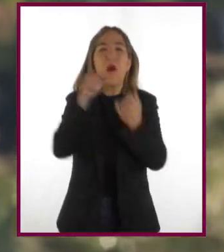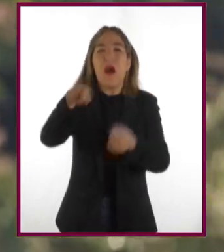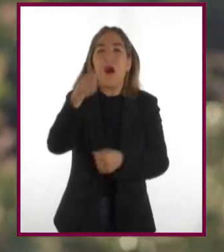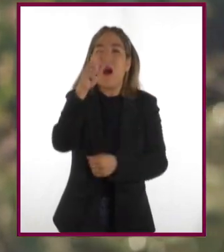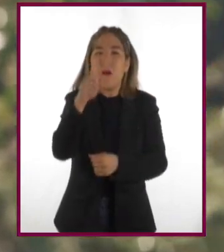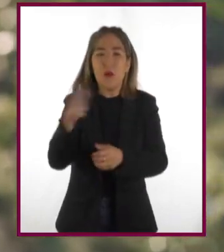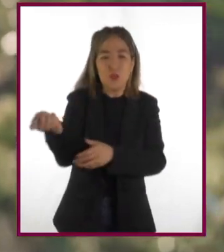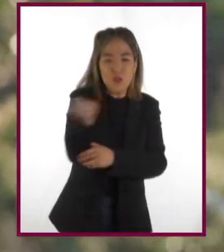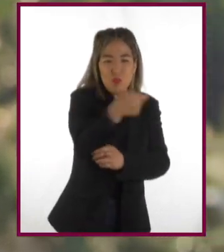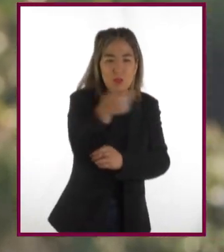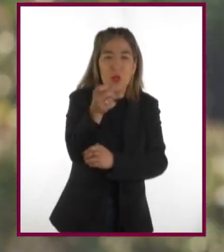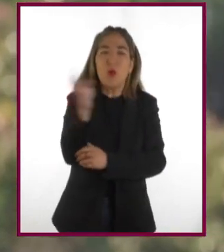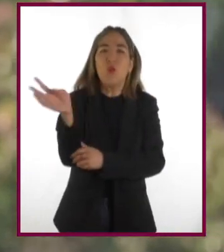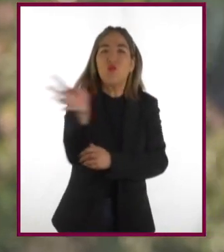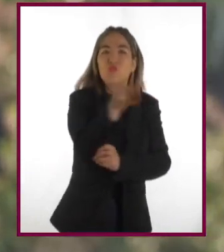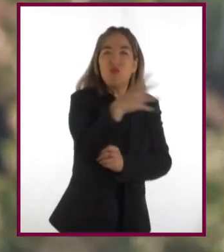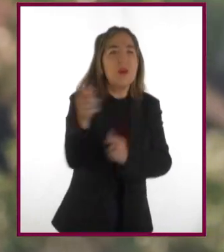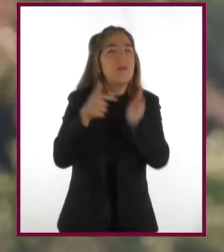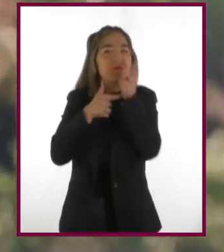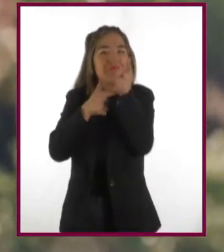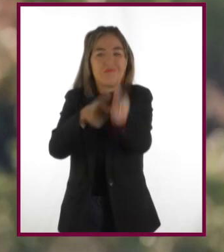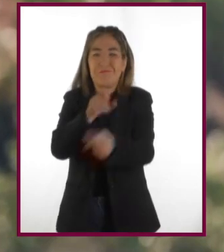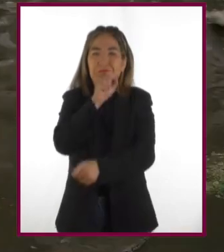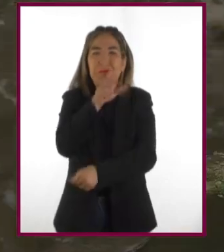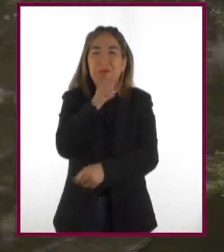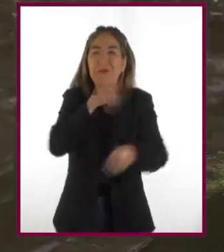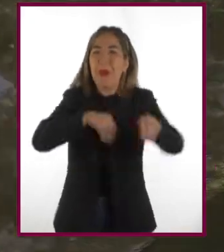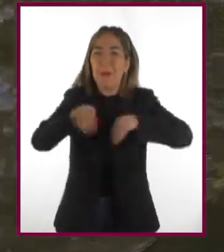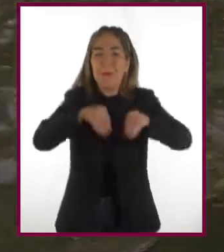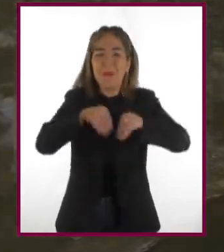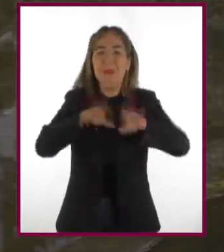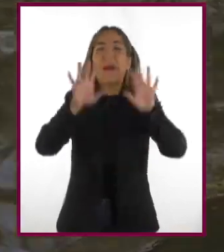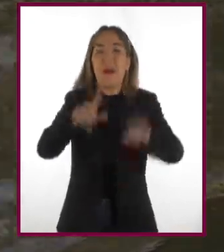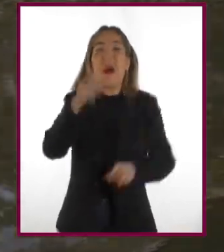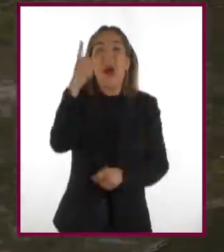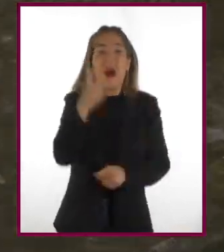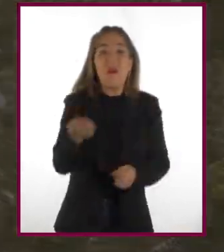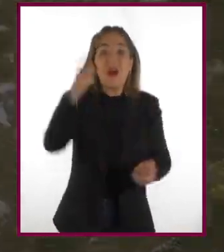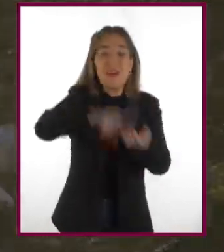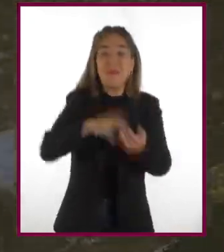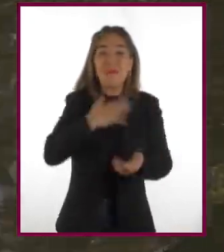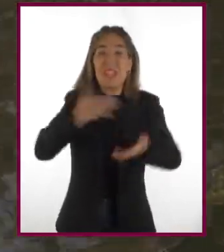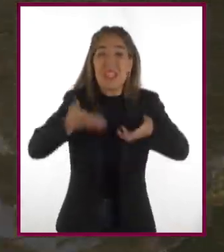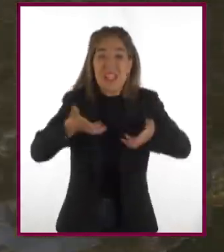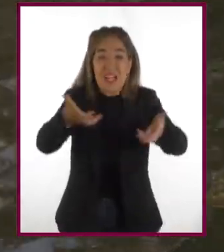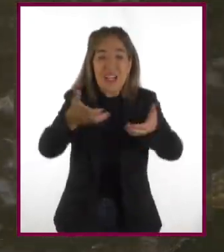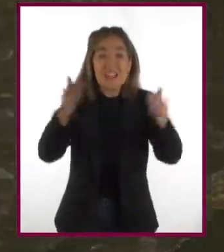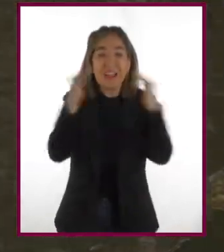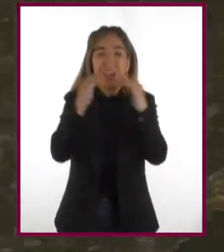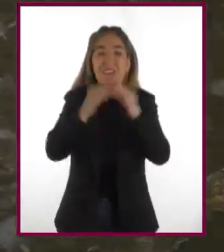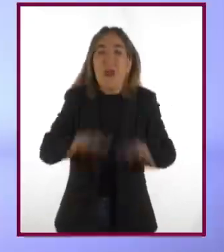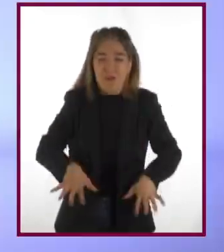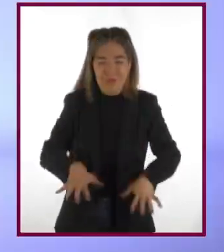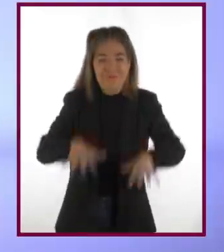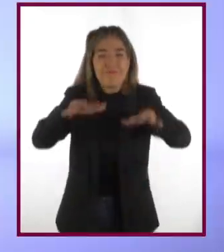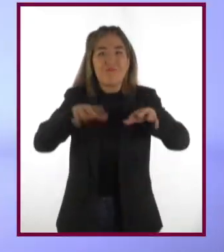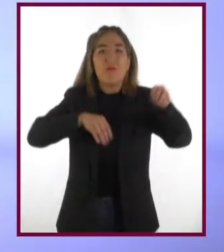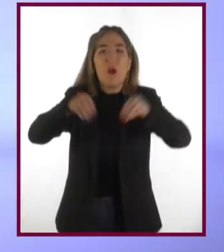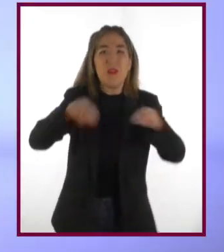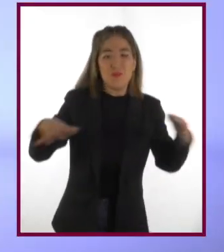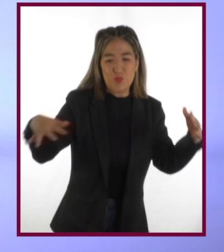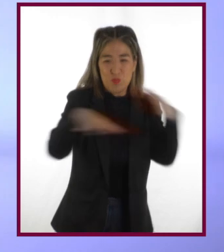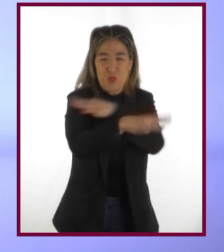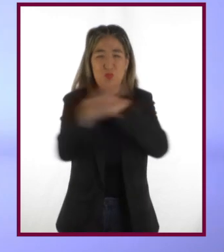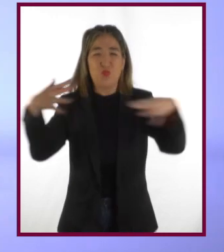sigue el agua cuando riego mi jardín con un flujo constante. El flujo del agua que había en mi calle en una inundación.